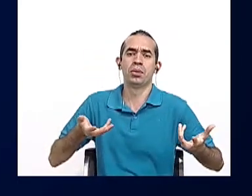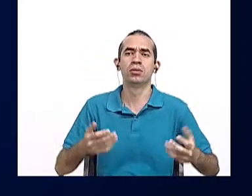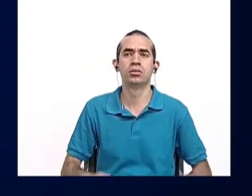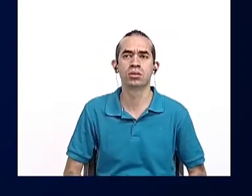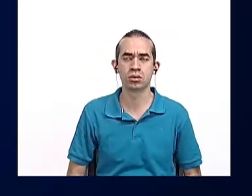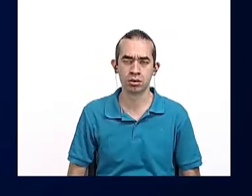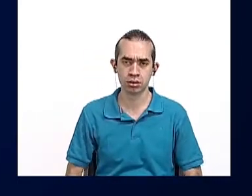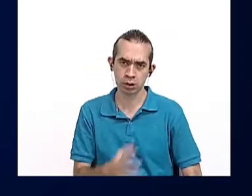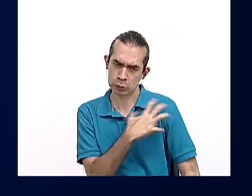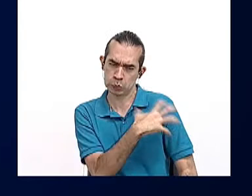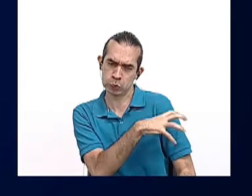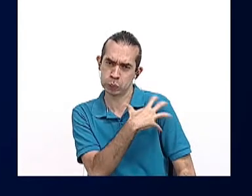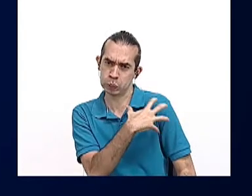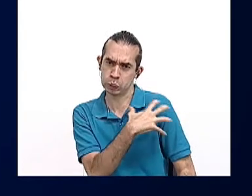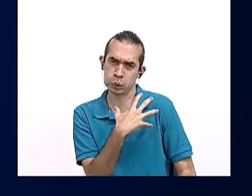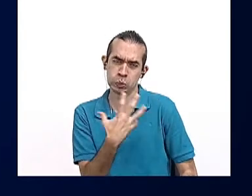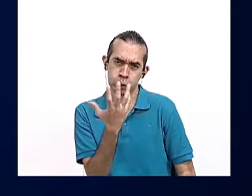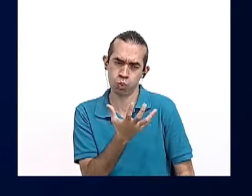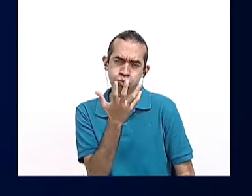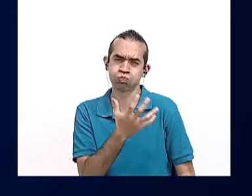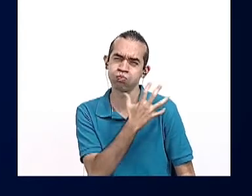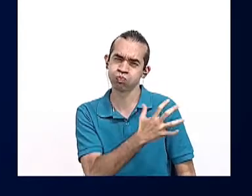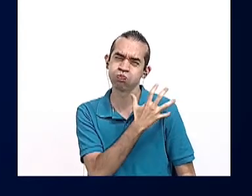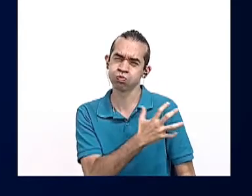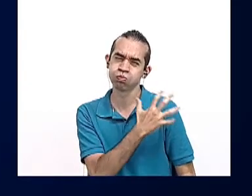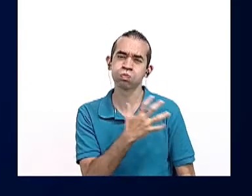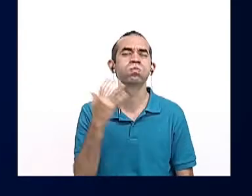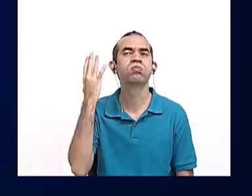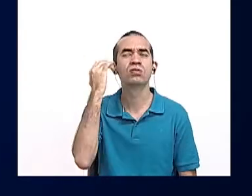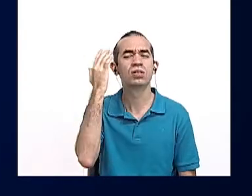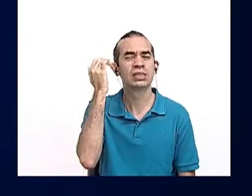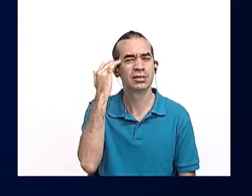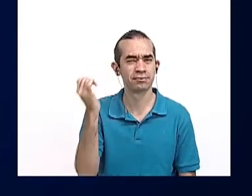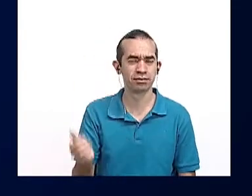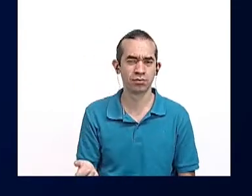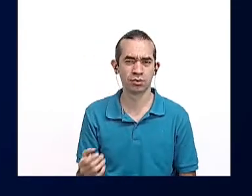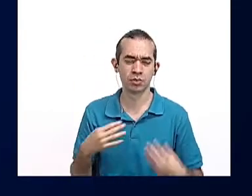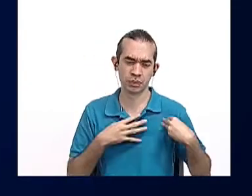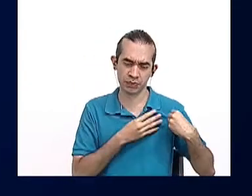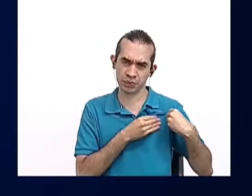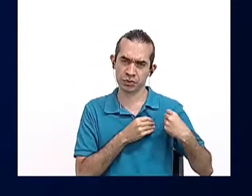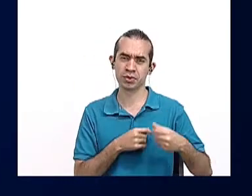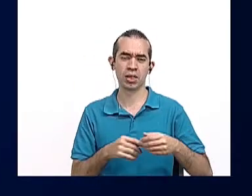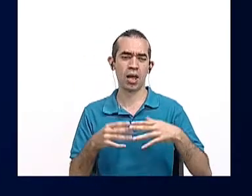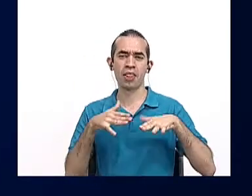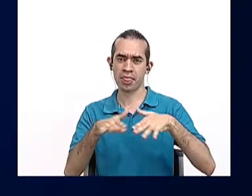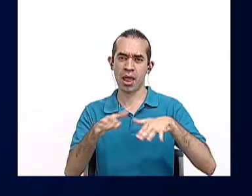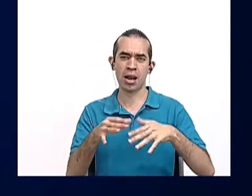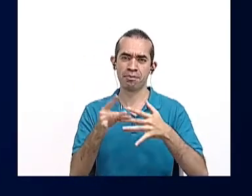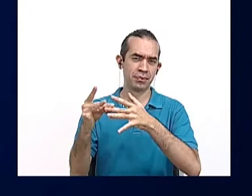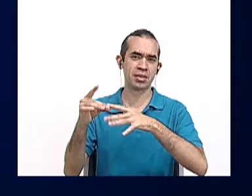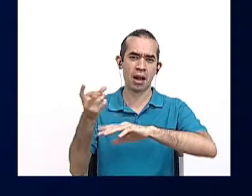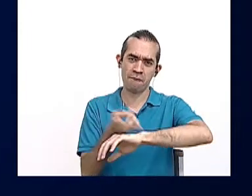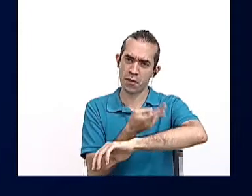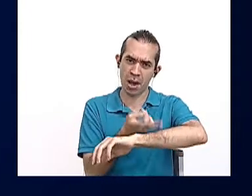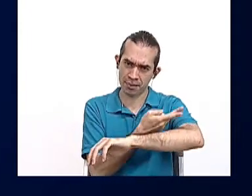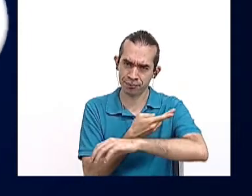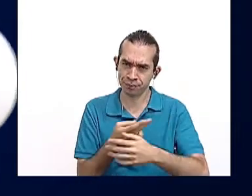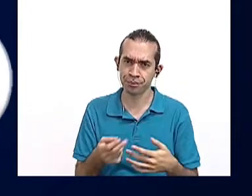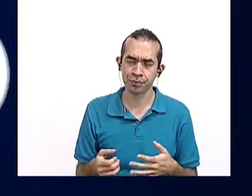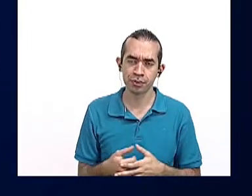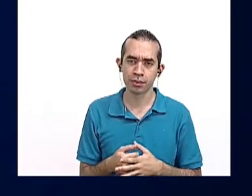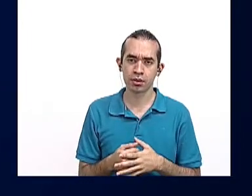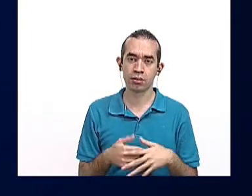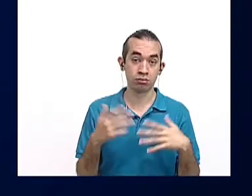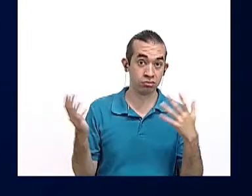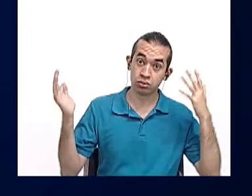qué frotamos el globo, por ejemplo, con lana? ¿Han realizado este experimento? También si no tienen